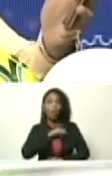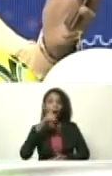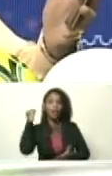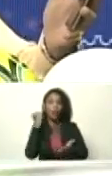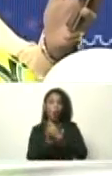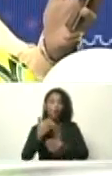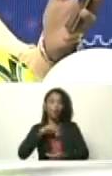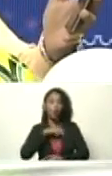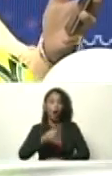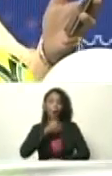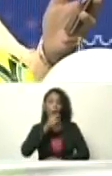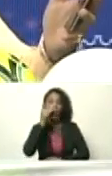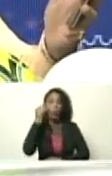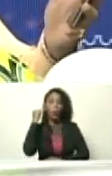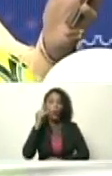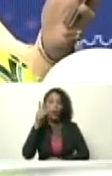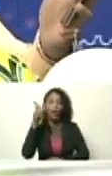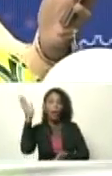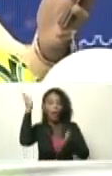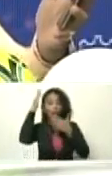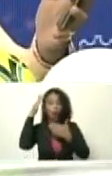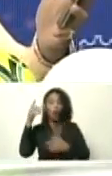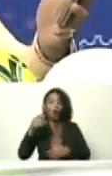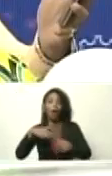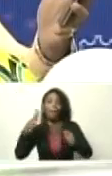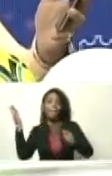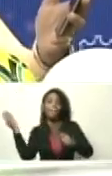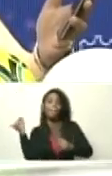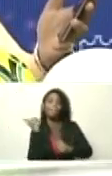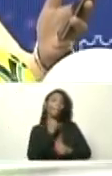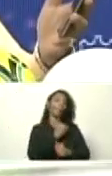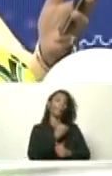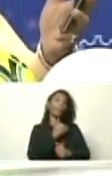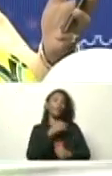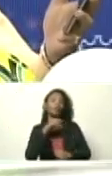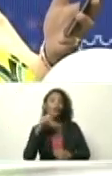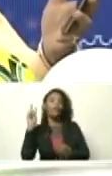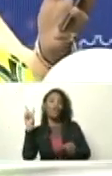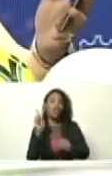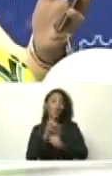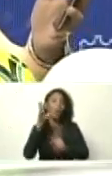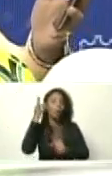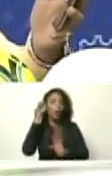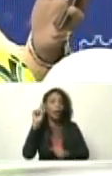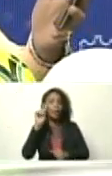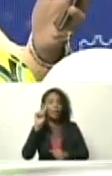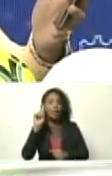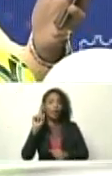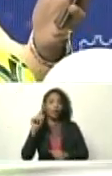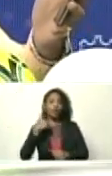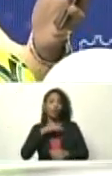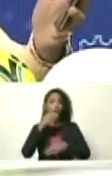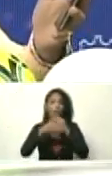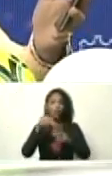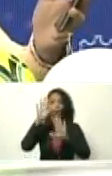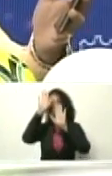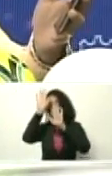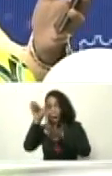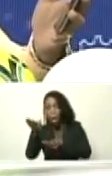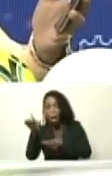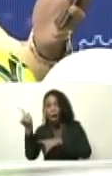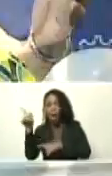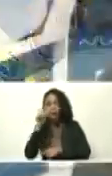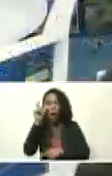nuestros abuelos y abuelas indígenas, les cortó la cabeza, que violó a las mujeres. Entonces nosotros rindiéndole homenaje